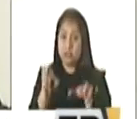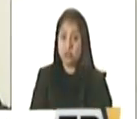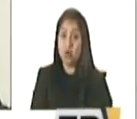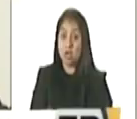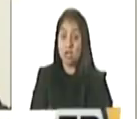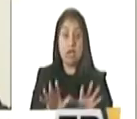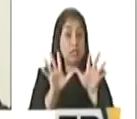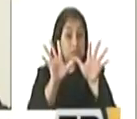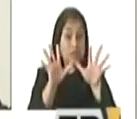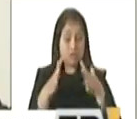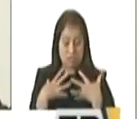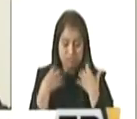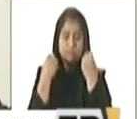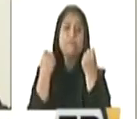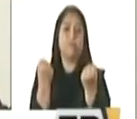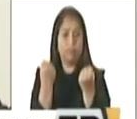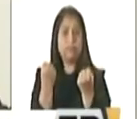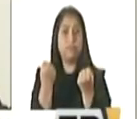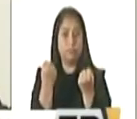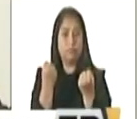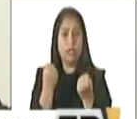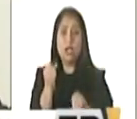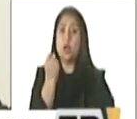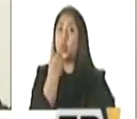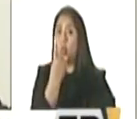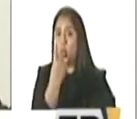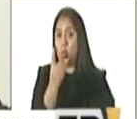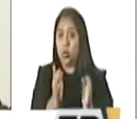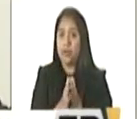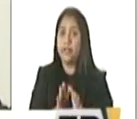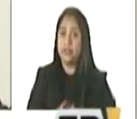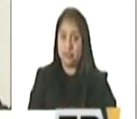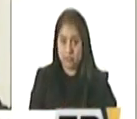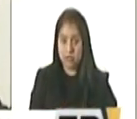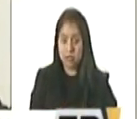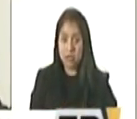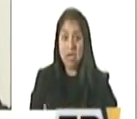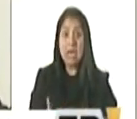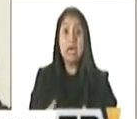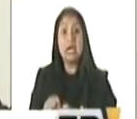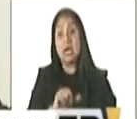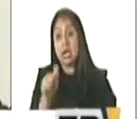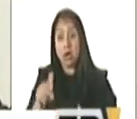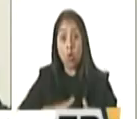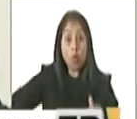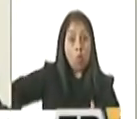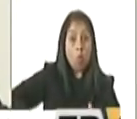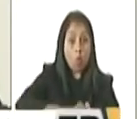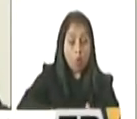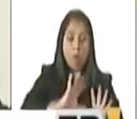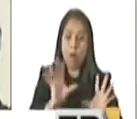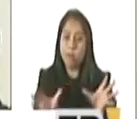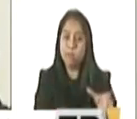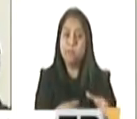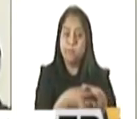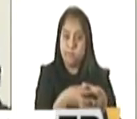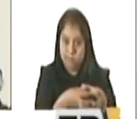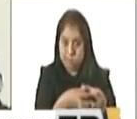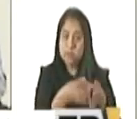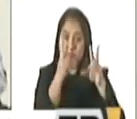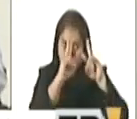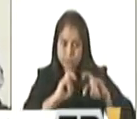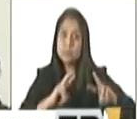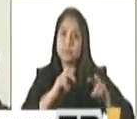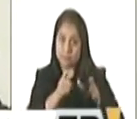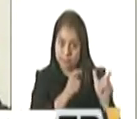personas, 10 han sido recuperadas, una ha sido fallecida y el resto están en tratamiento. Y de los que